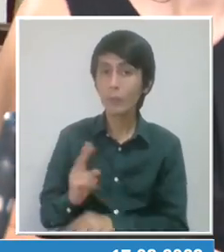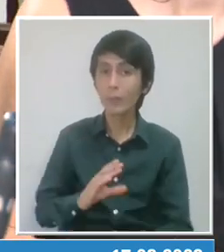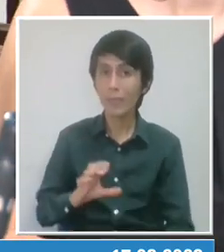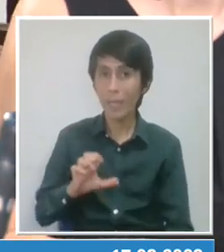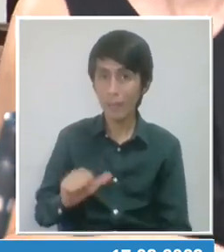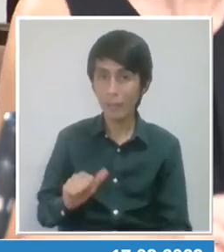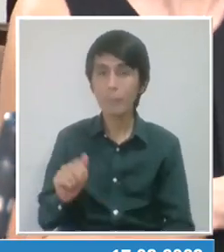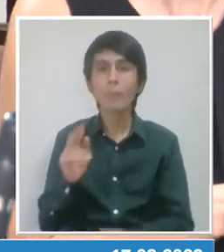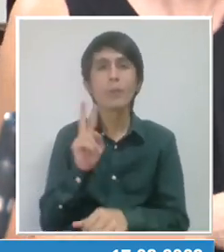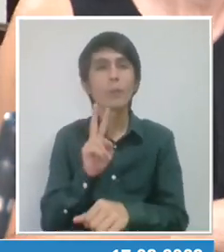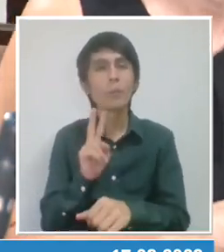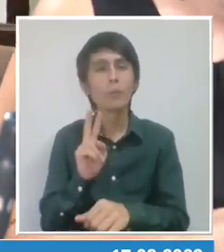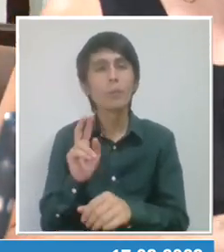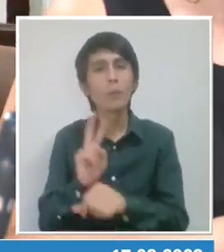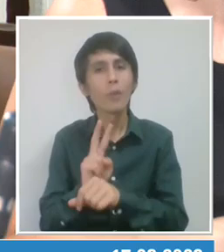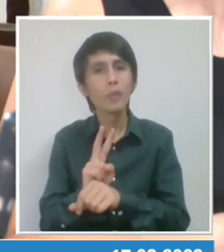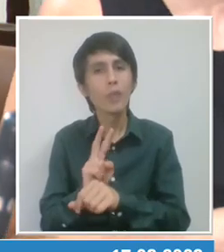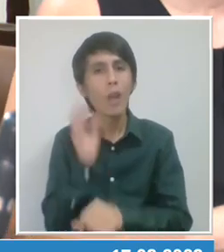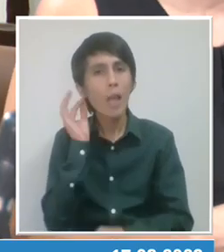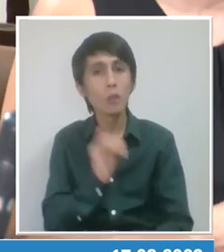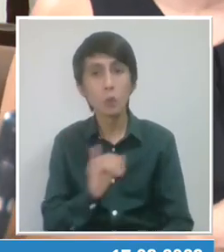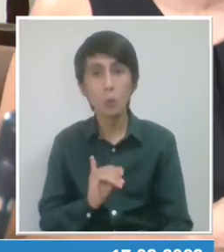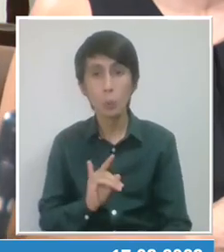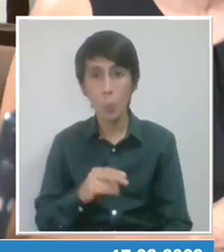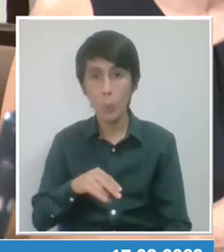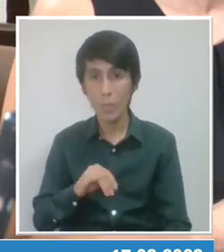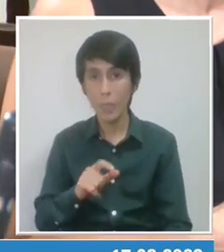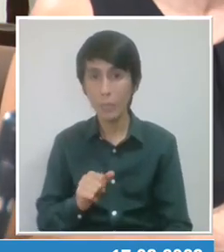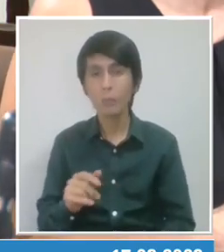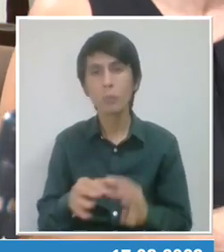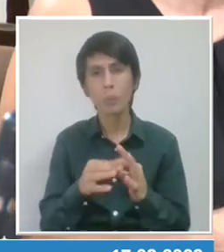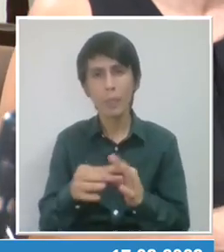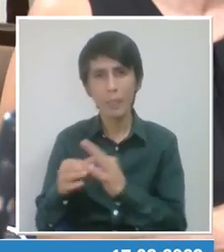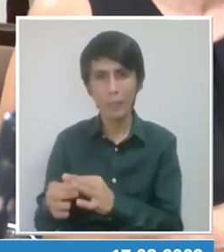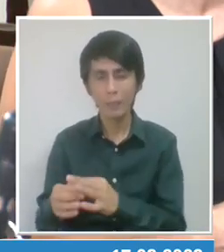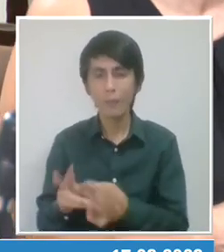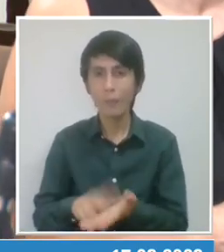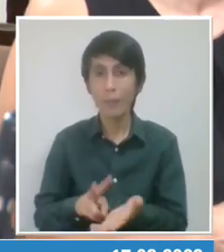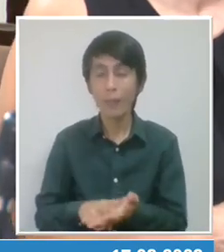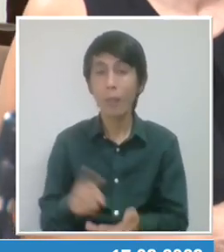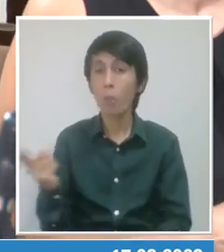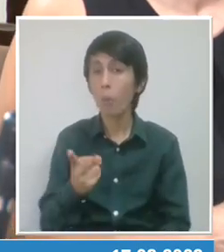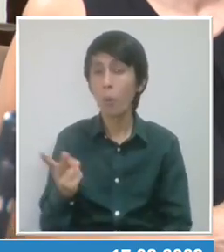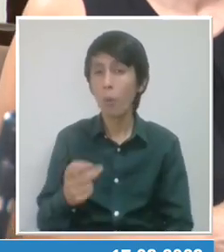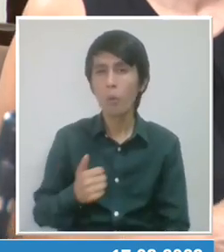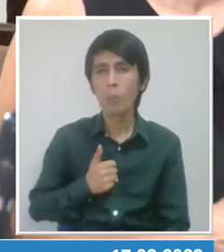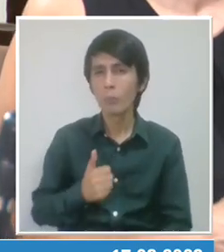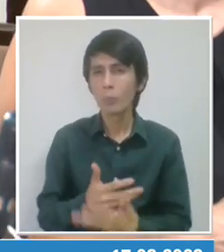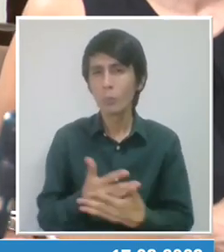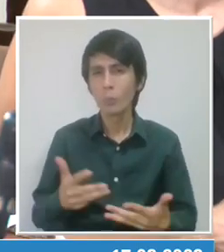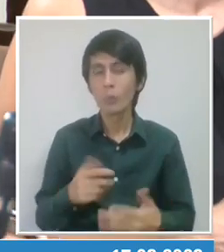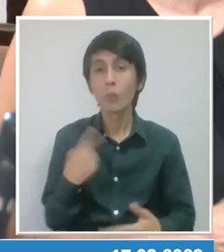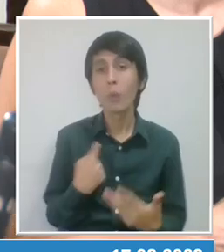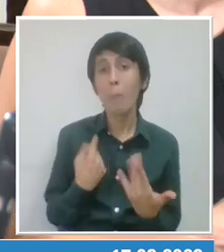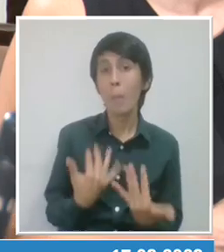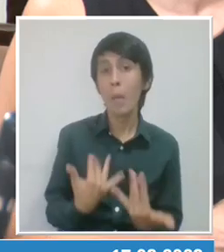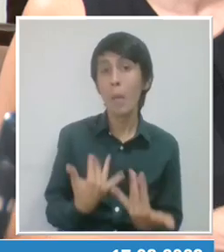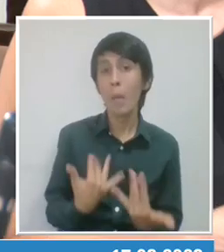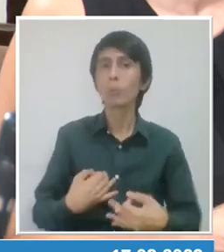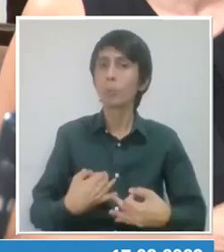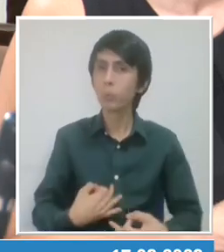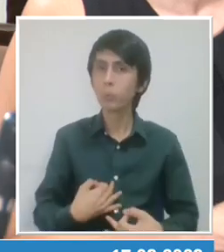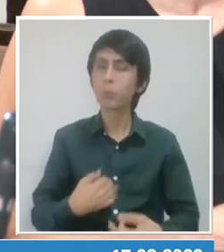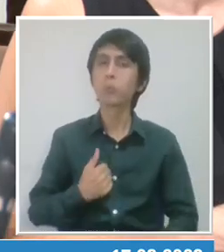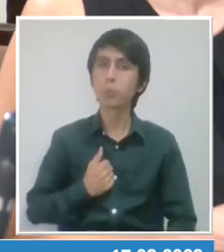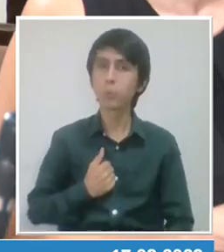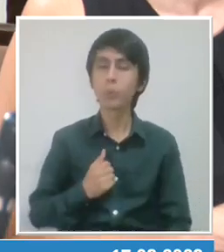gracias, profesora Zúñiga. Ha sido realmente... Han cumplido ambos, creo yo, con creces la expectativa de esta subcomisión.